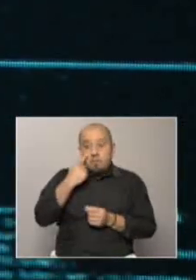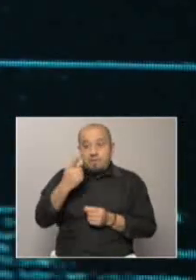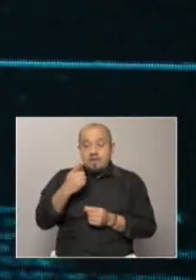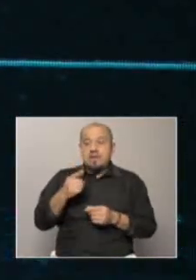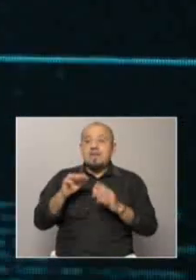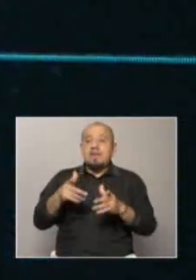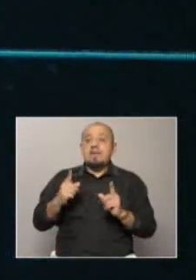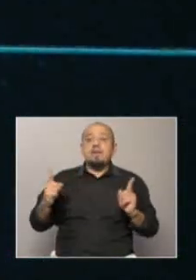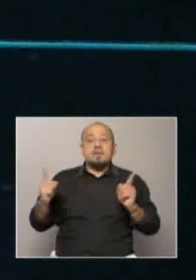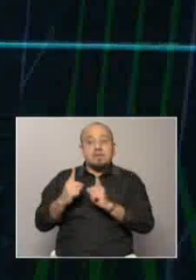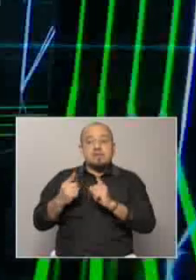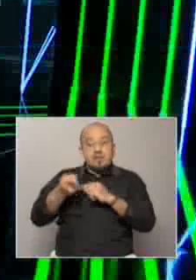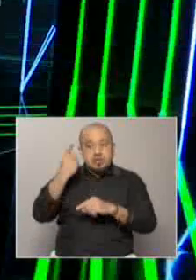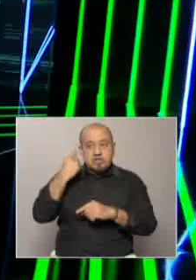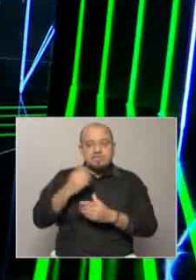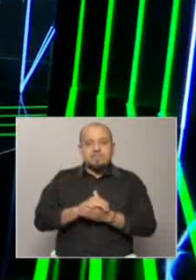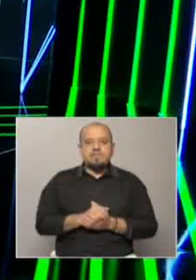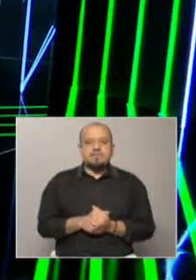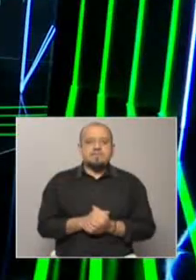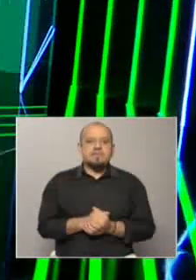parte de estas noticias de ayer.